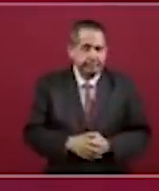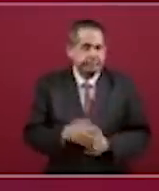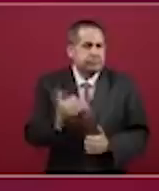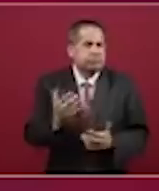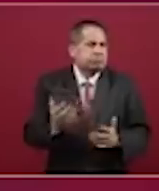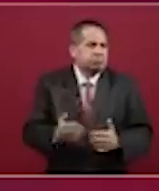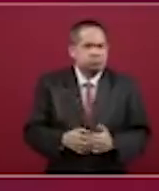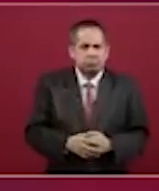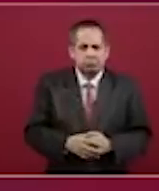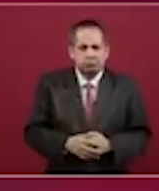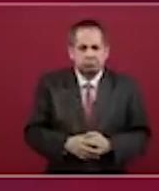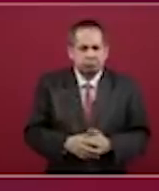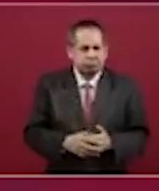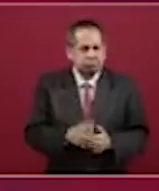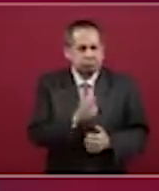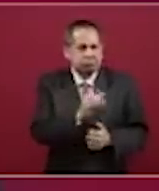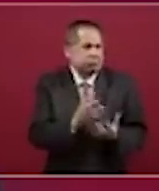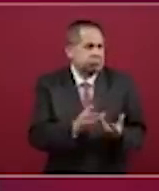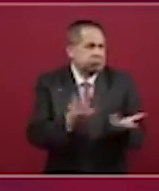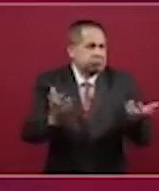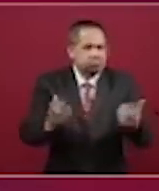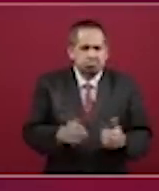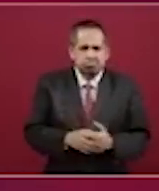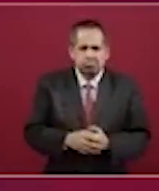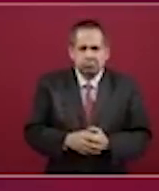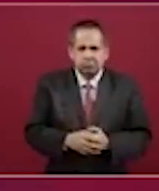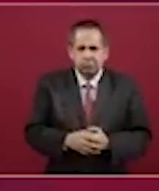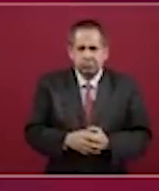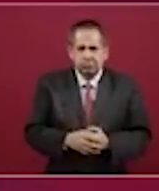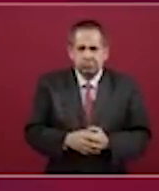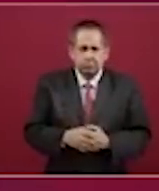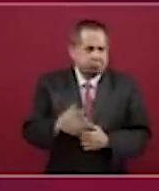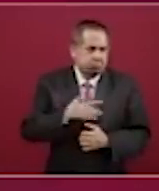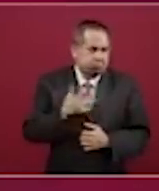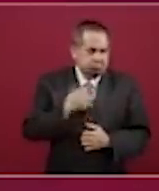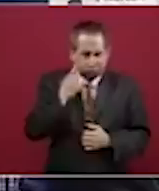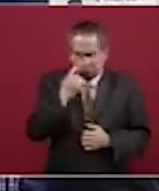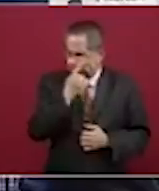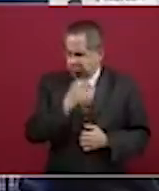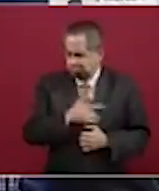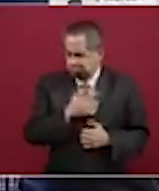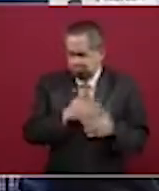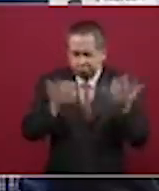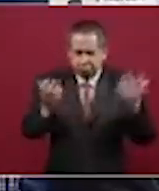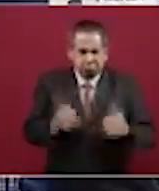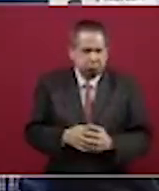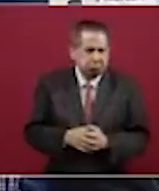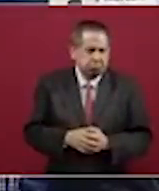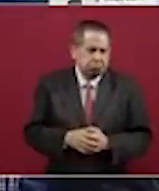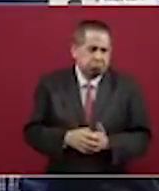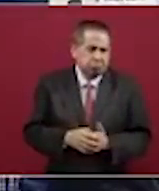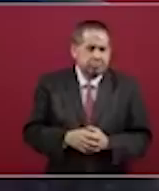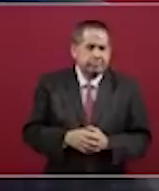Y lo hicimos así porque lo consideramos